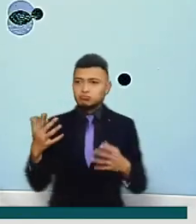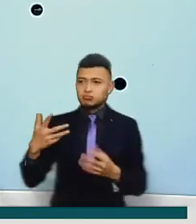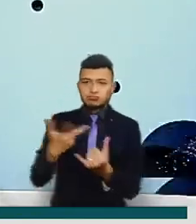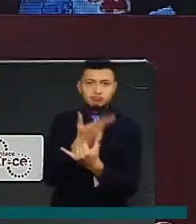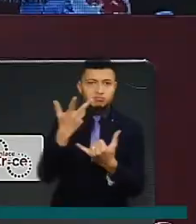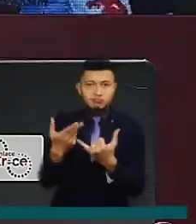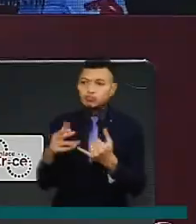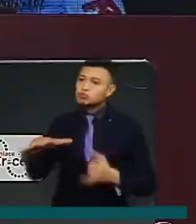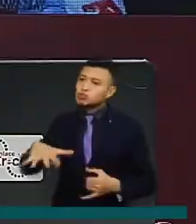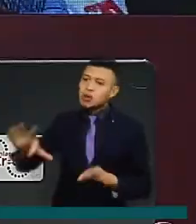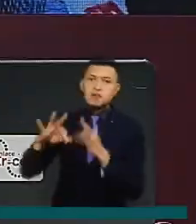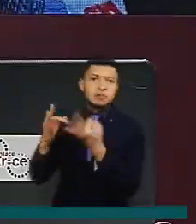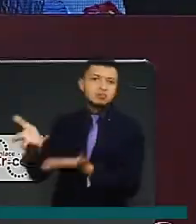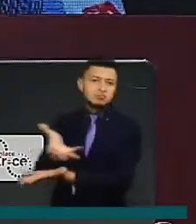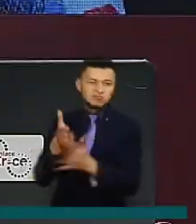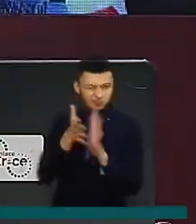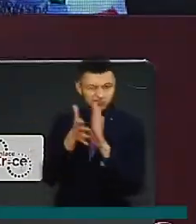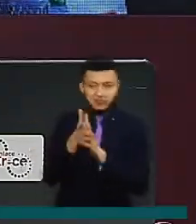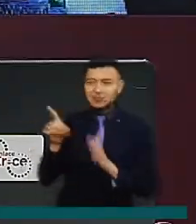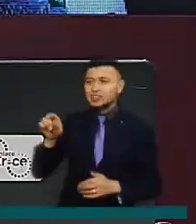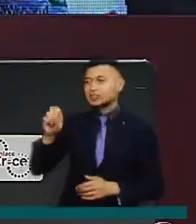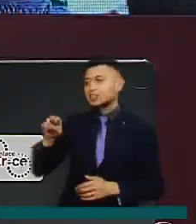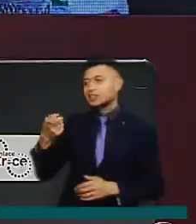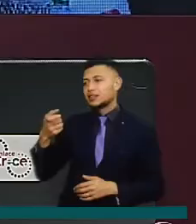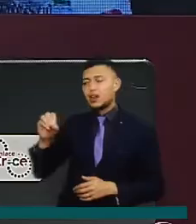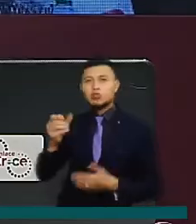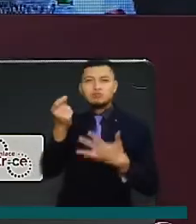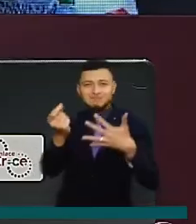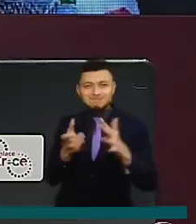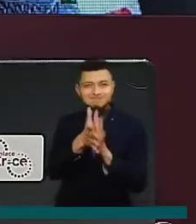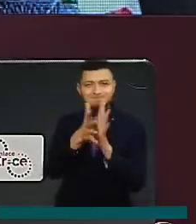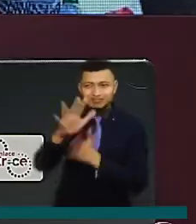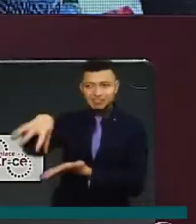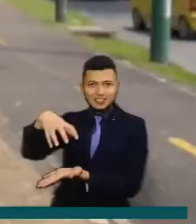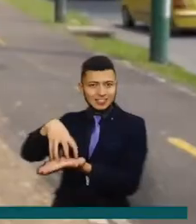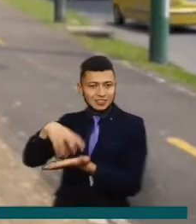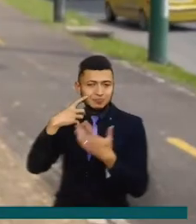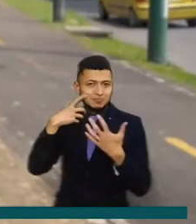en familia. Santiago Molina nos cuenta otros detalles de este gran centro.